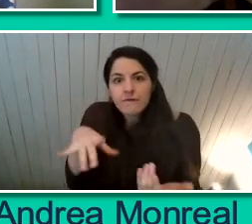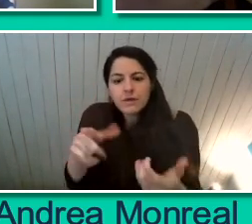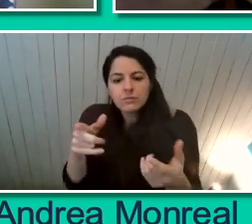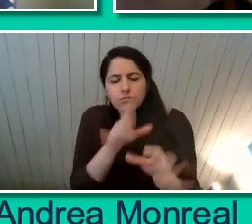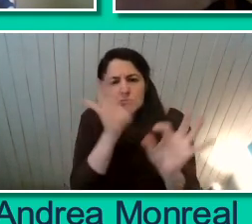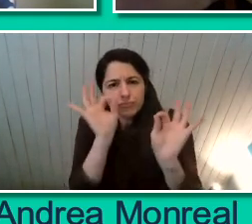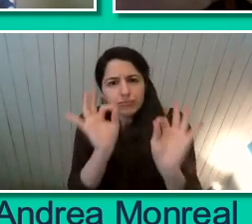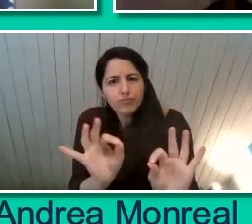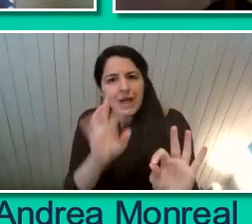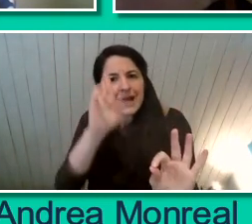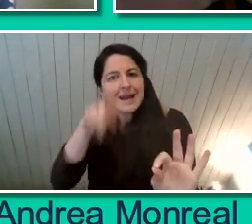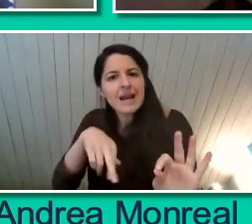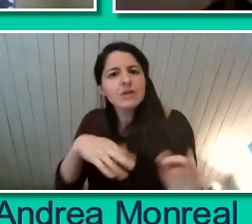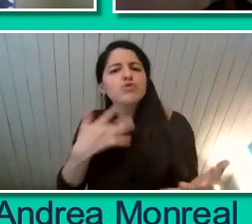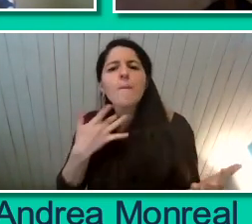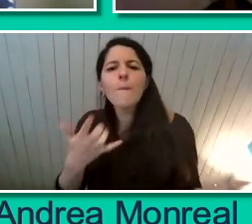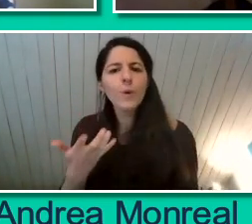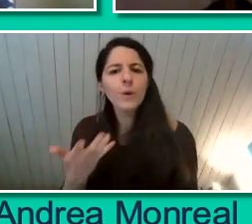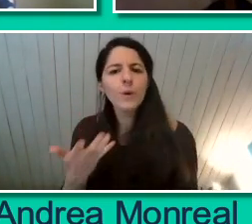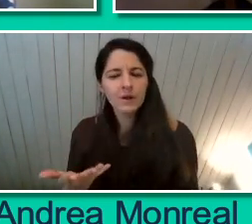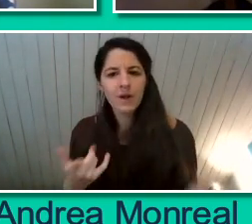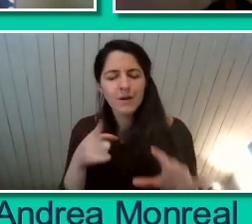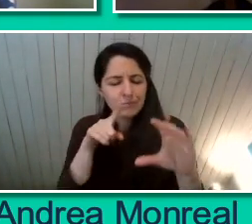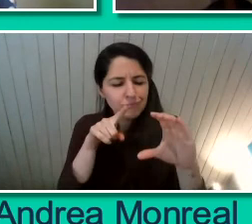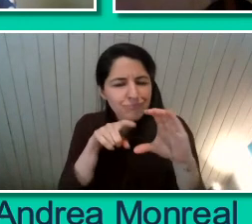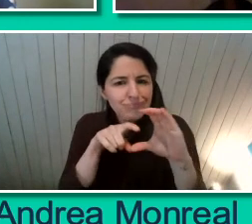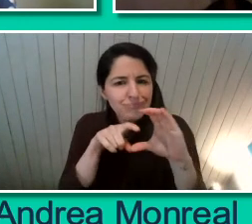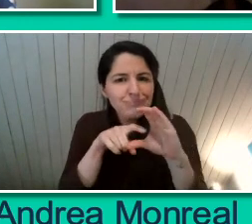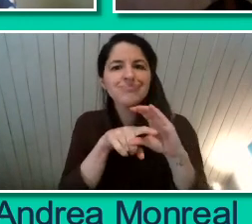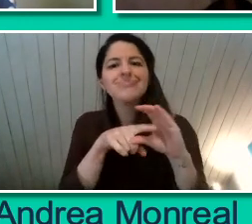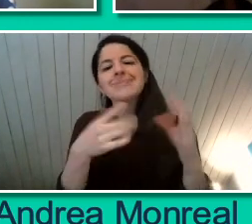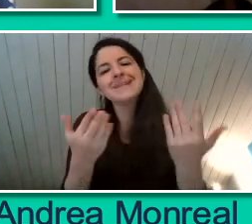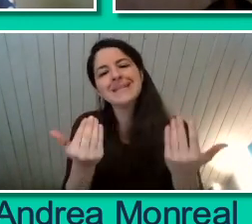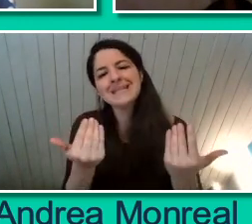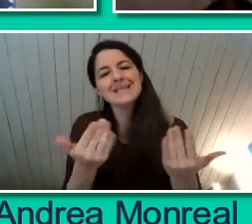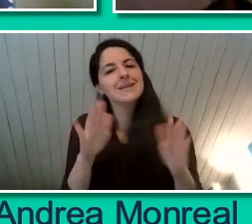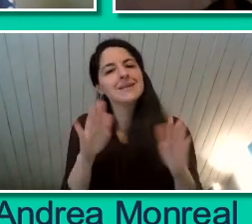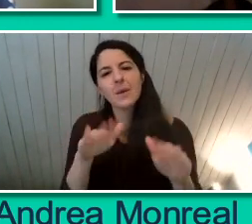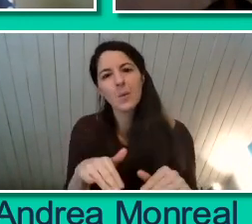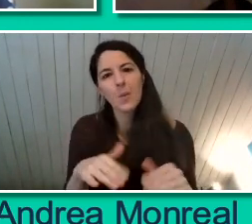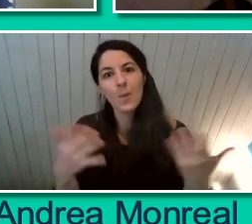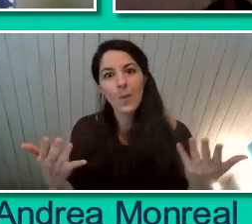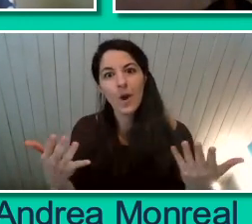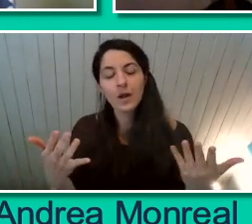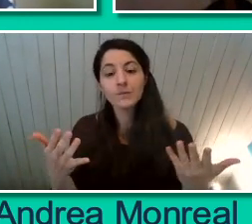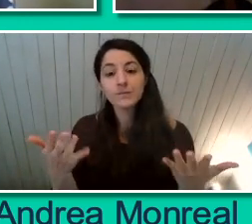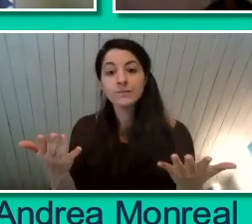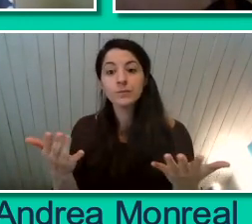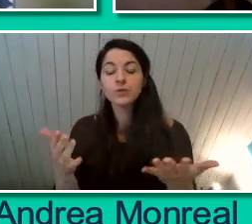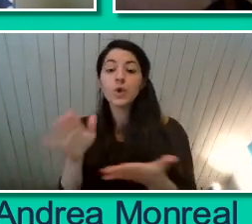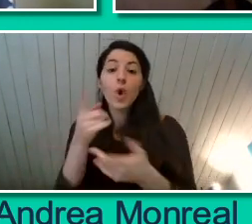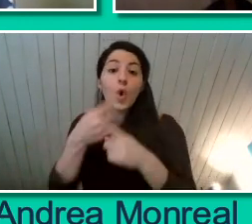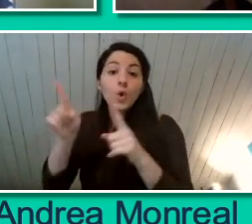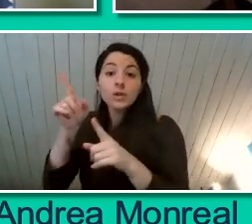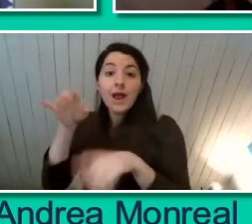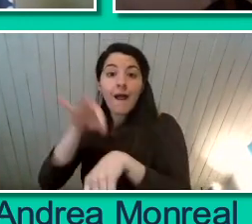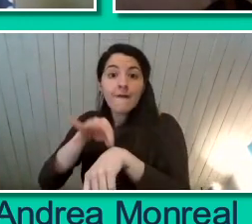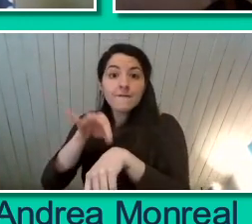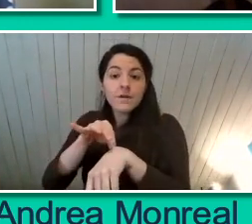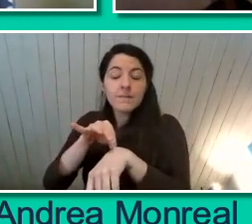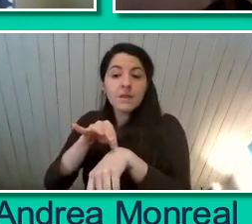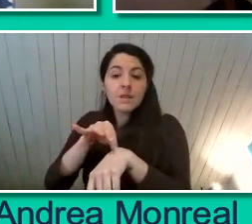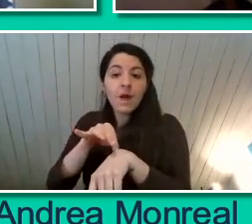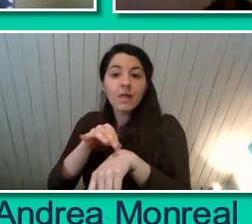próstata y muchas veces, como hay otras enfermedades que pueden aumentar el tamaño, la producción del